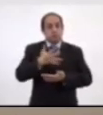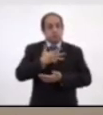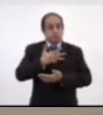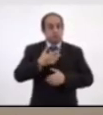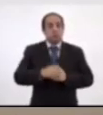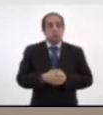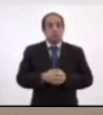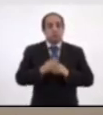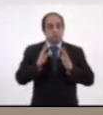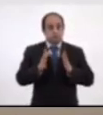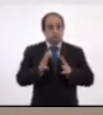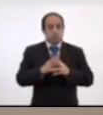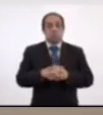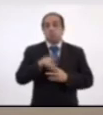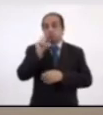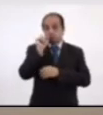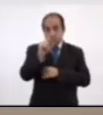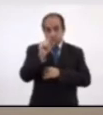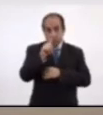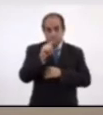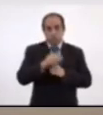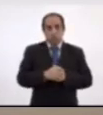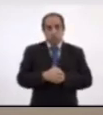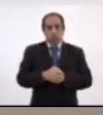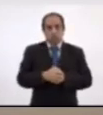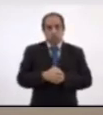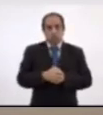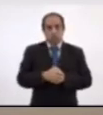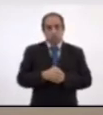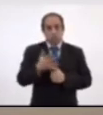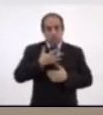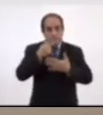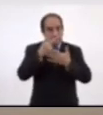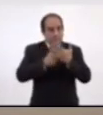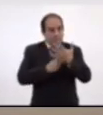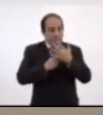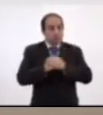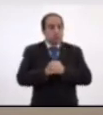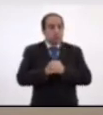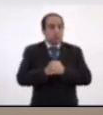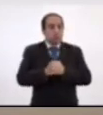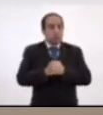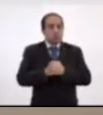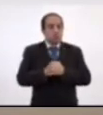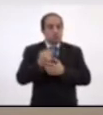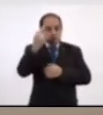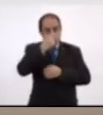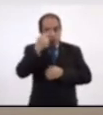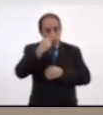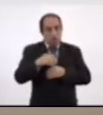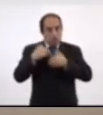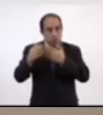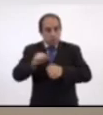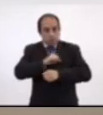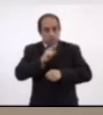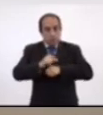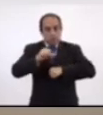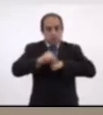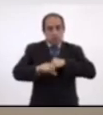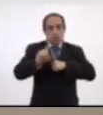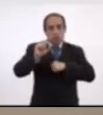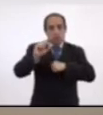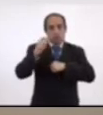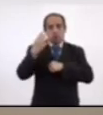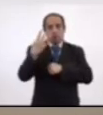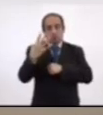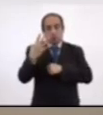estamos instalando. Y también estamos planteando estas consultas externas de especialidad y cirugías para las